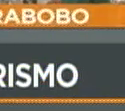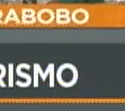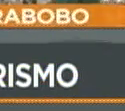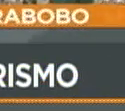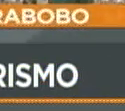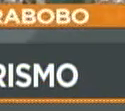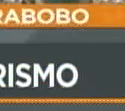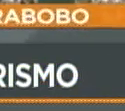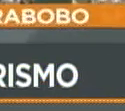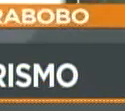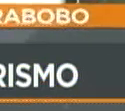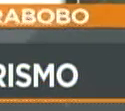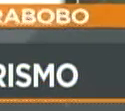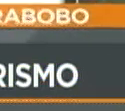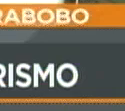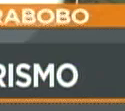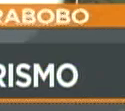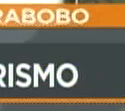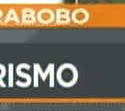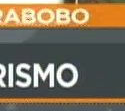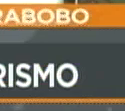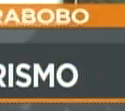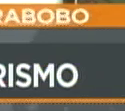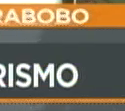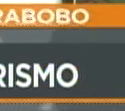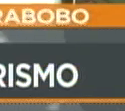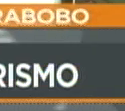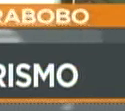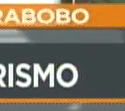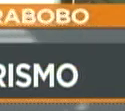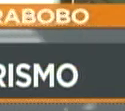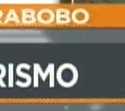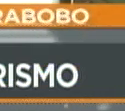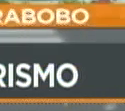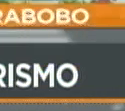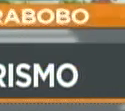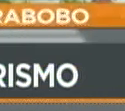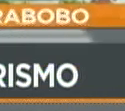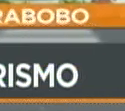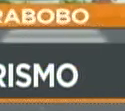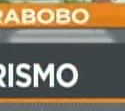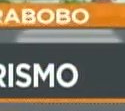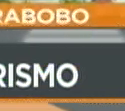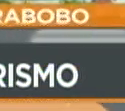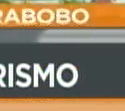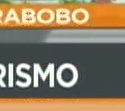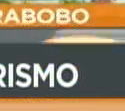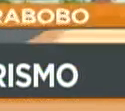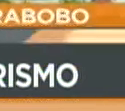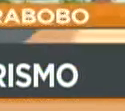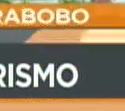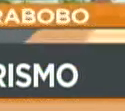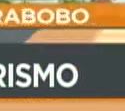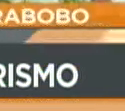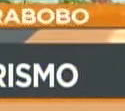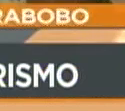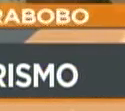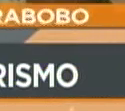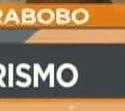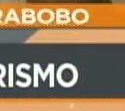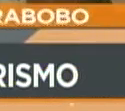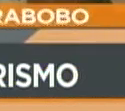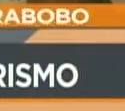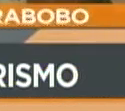Oriente le dio la bienvenida a esta región oriental, a nuestro libertador Simón Bolívar, sino que aquí derrotamos a